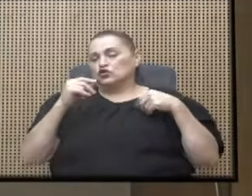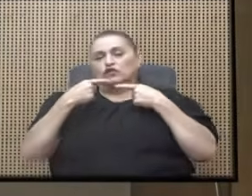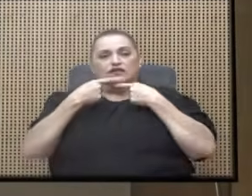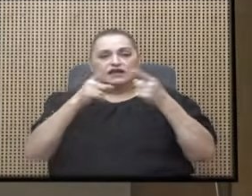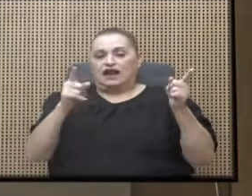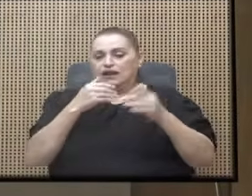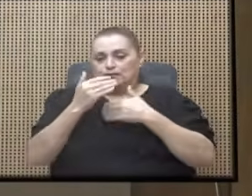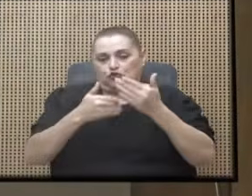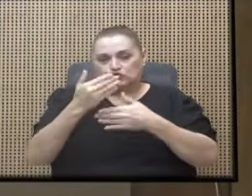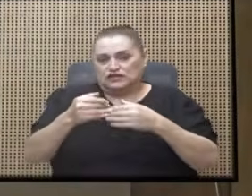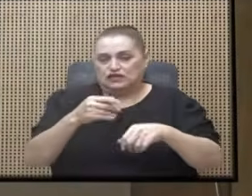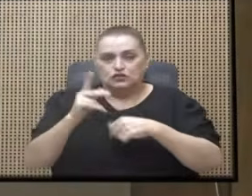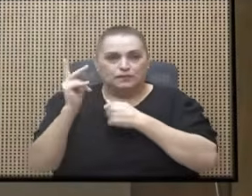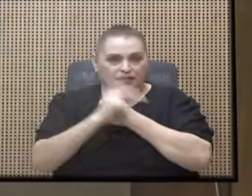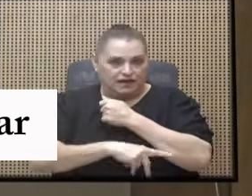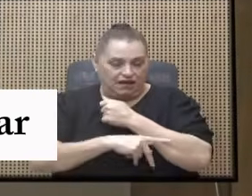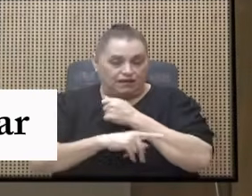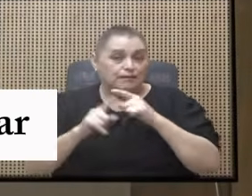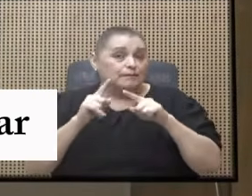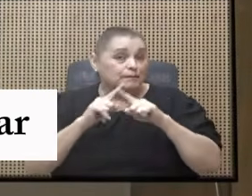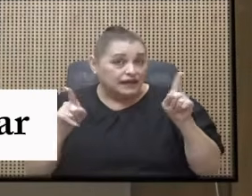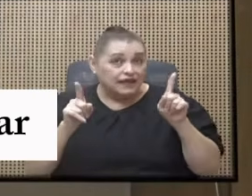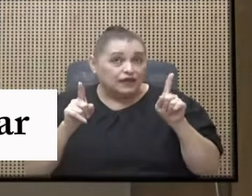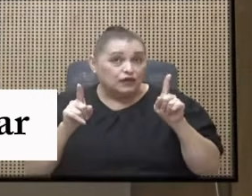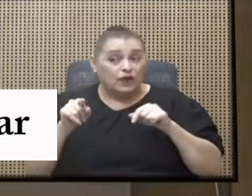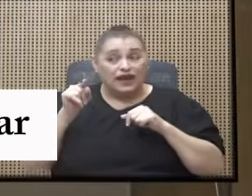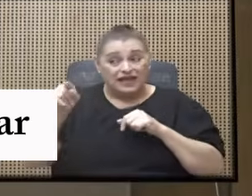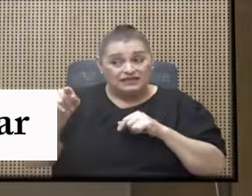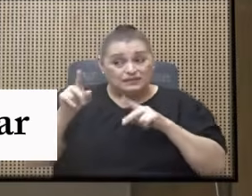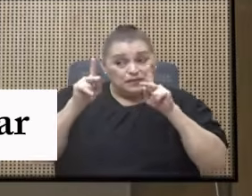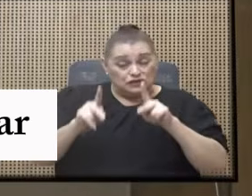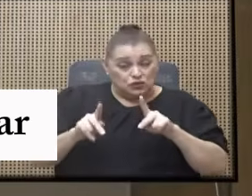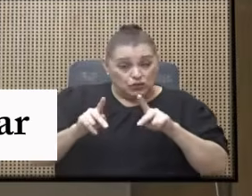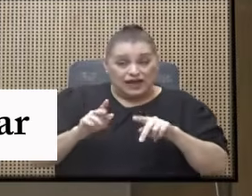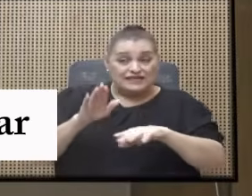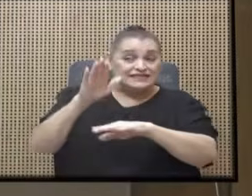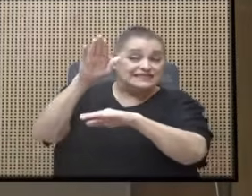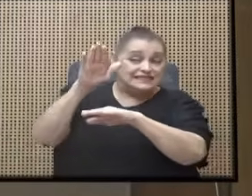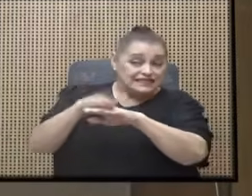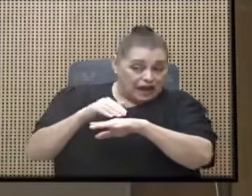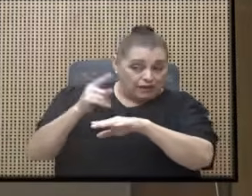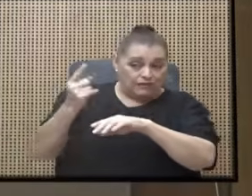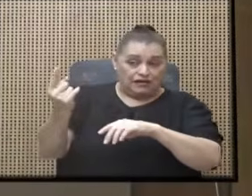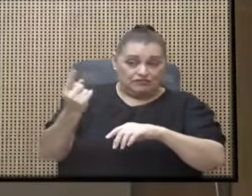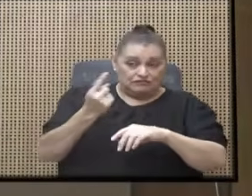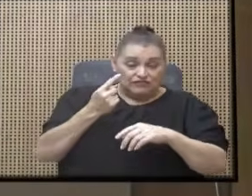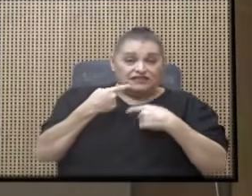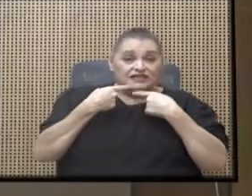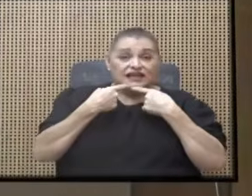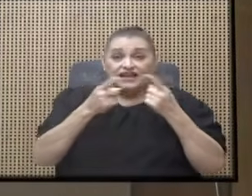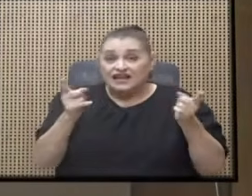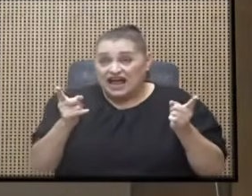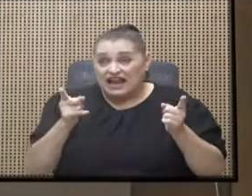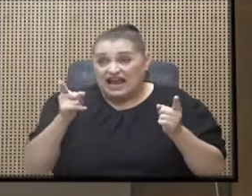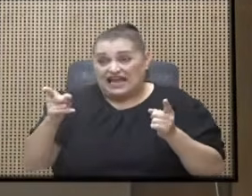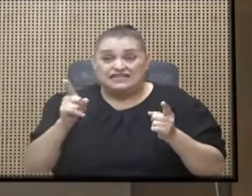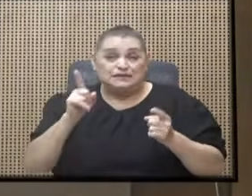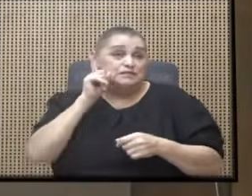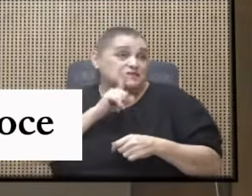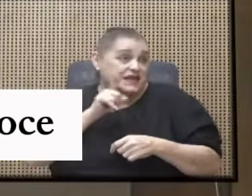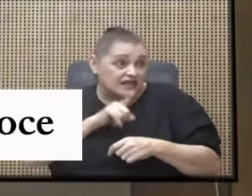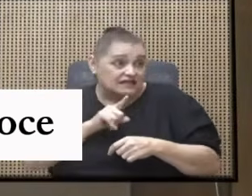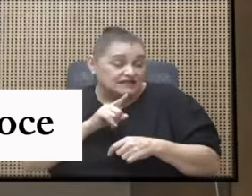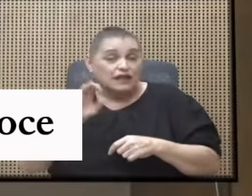penal. Pero si esa persona va a ser llamada a declarar y decide mentir o